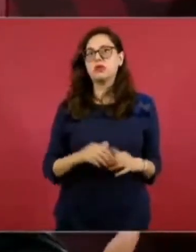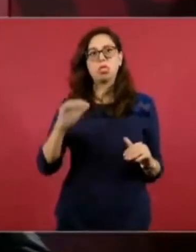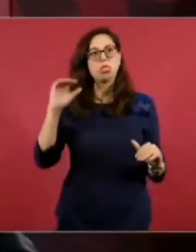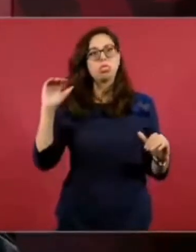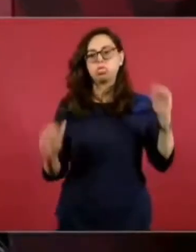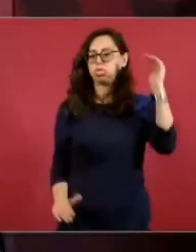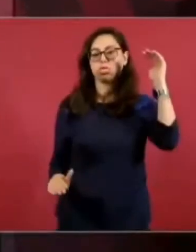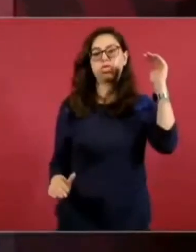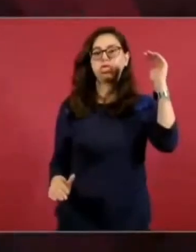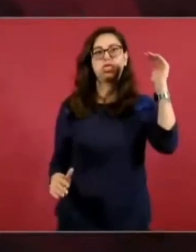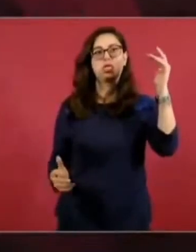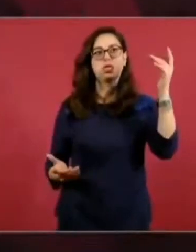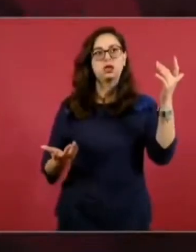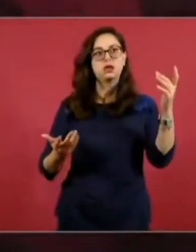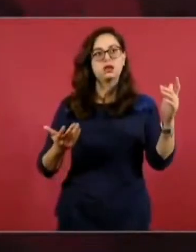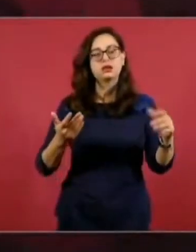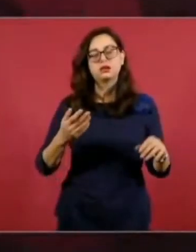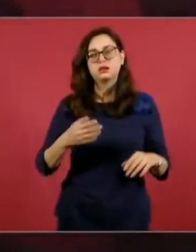desigualdad